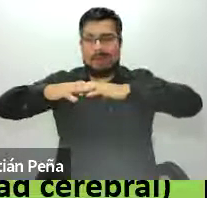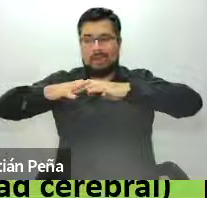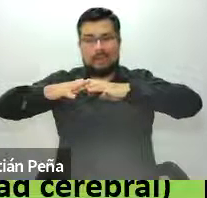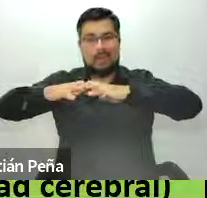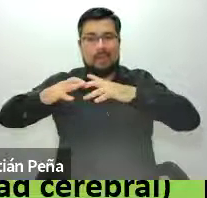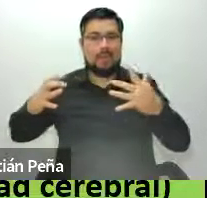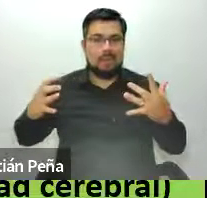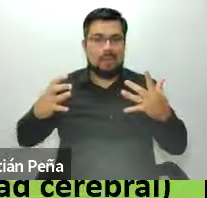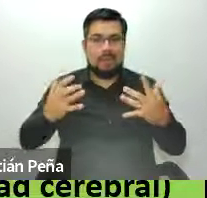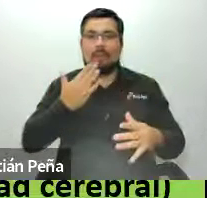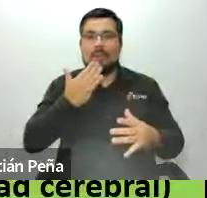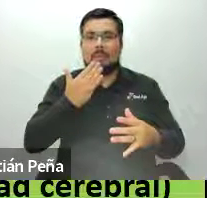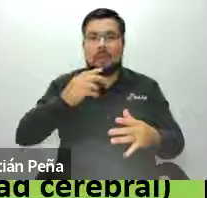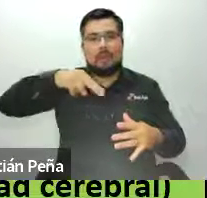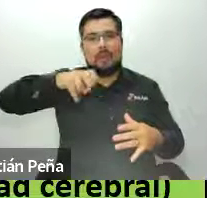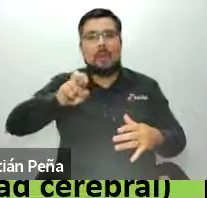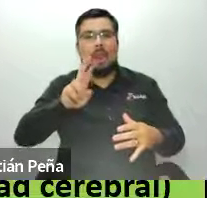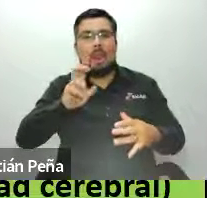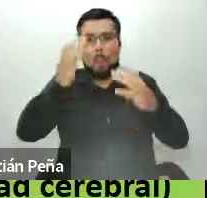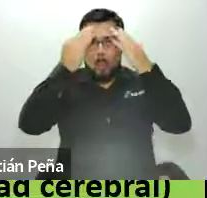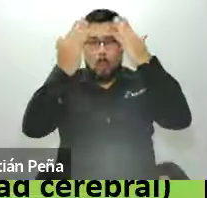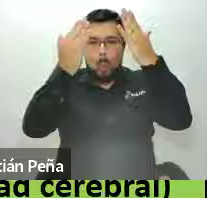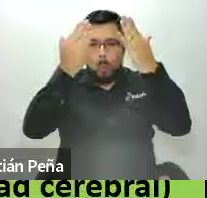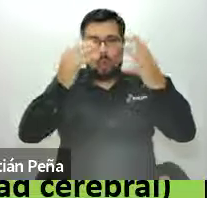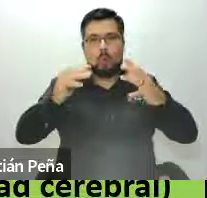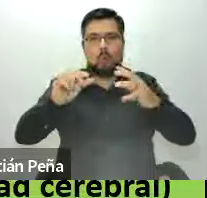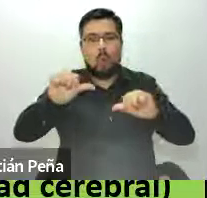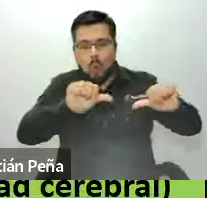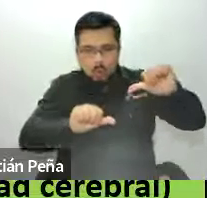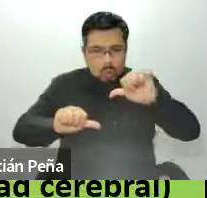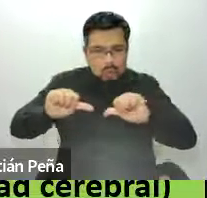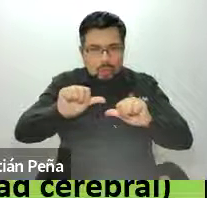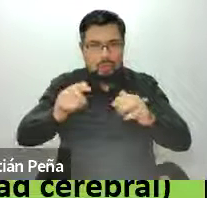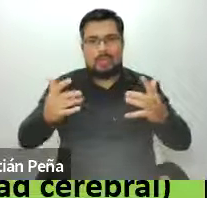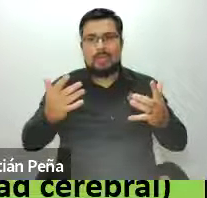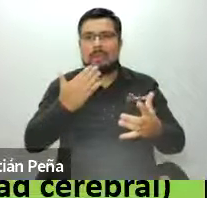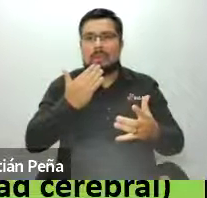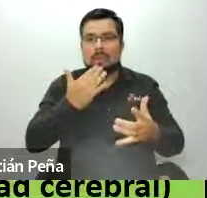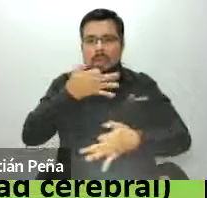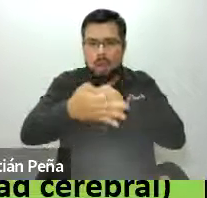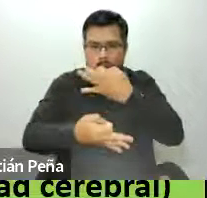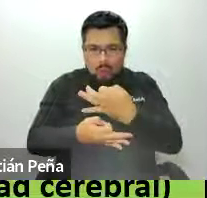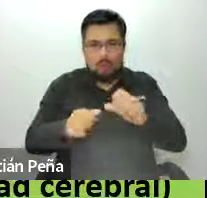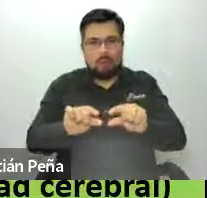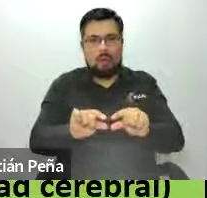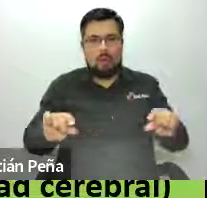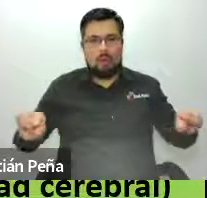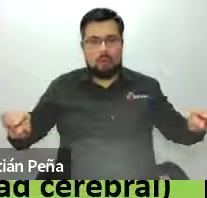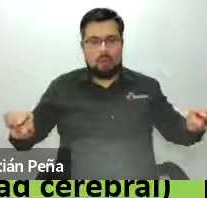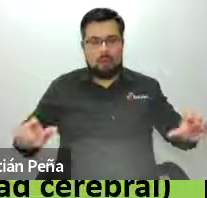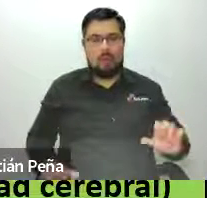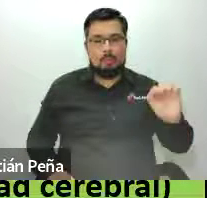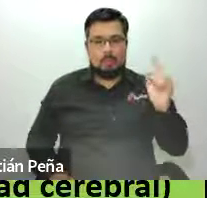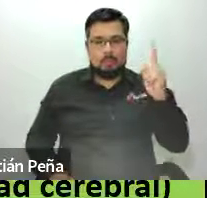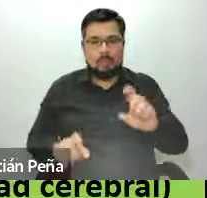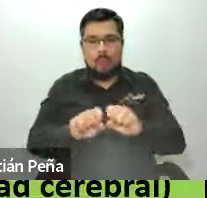grandes rasgos, quizás más en lo que abajo dice el principio de la educación inclusiva y la diversificación, que la neurociencia ahí está en el DUA